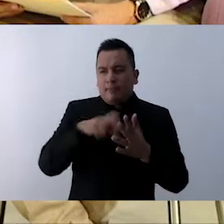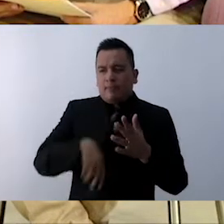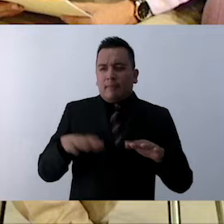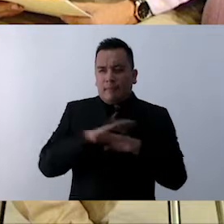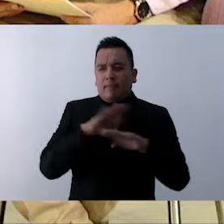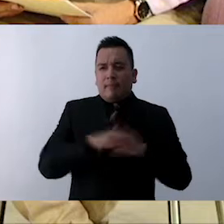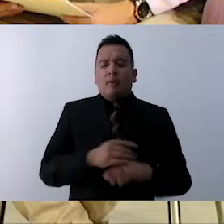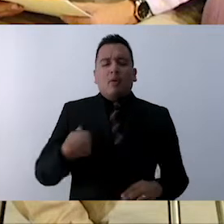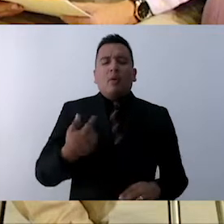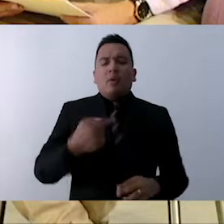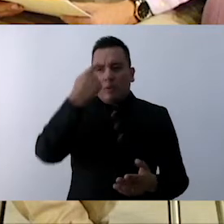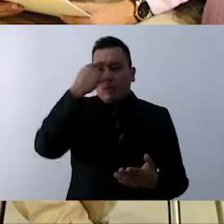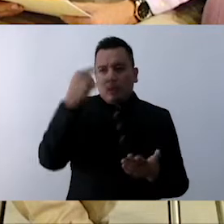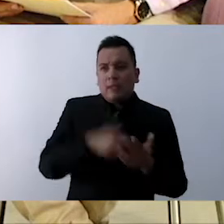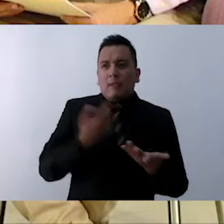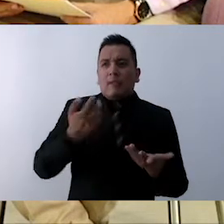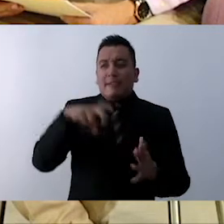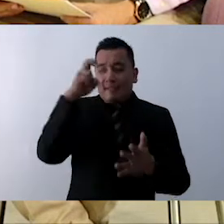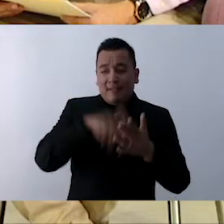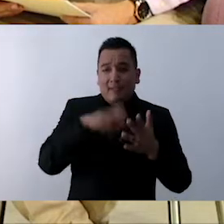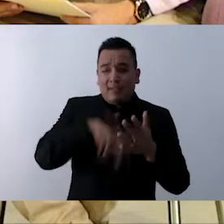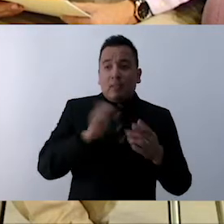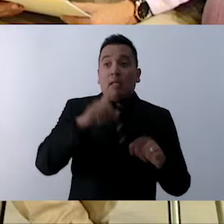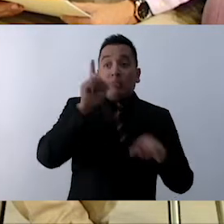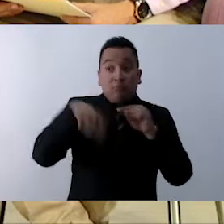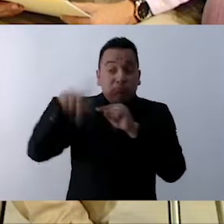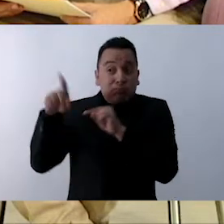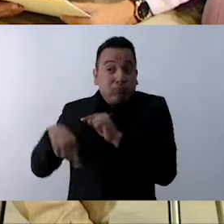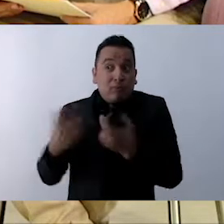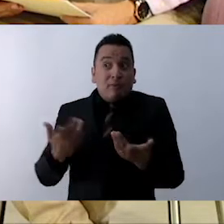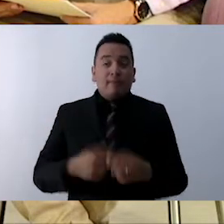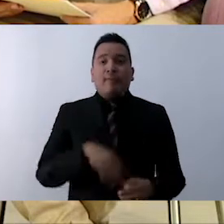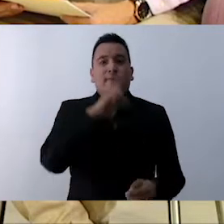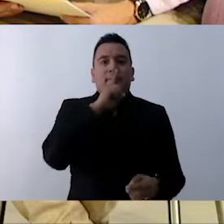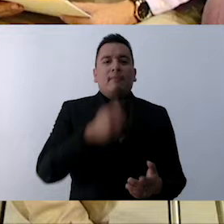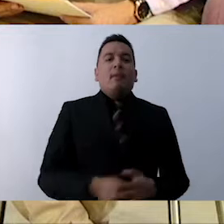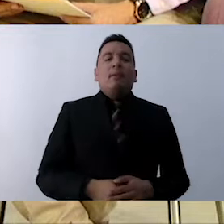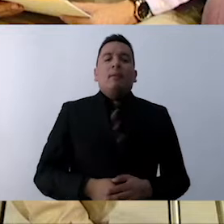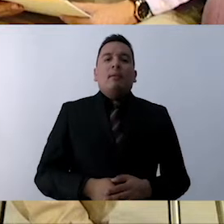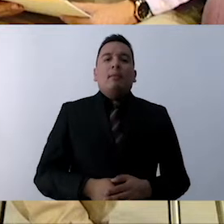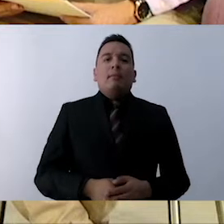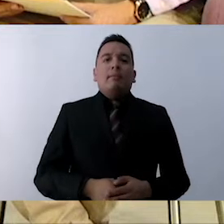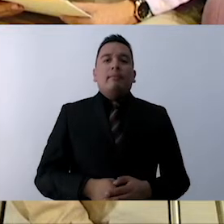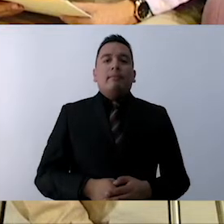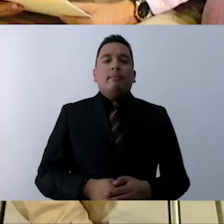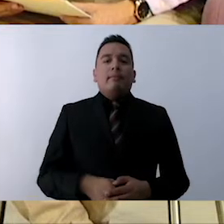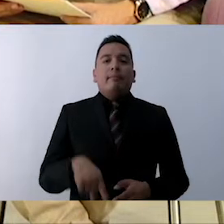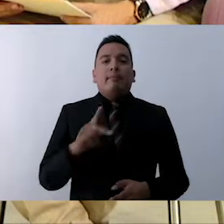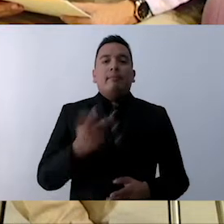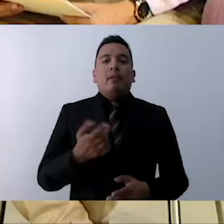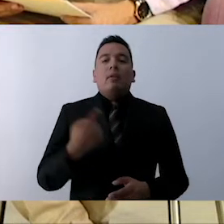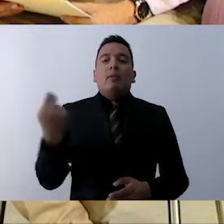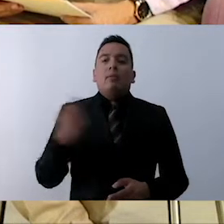algunos ajustes en el sistema nacional electoral, me parece que los ajustes no deberían de ir en el camino de la desaparición de los OPLES,